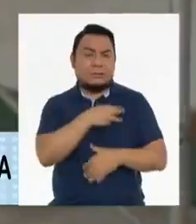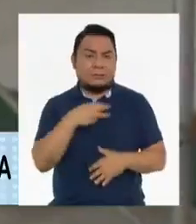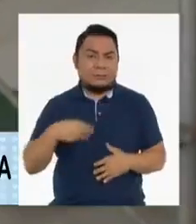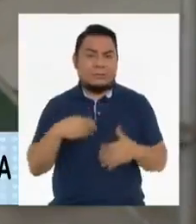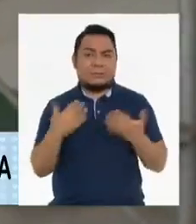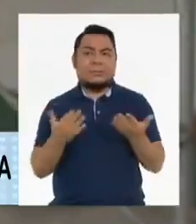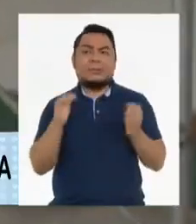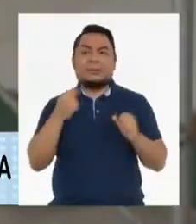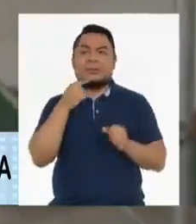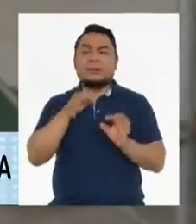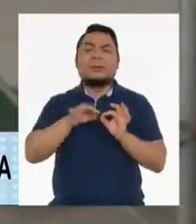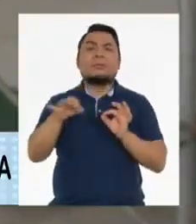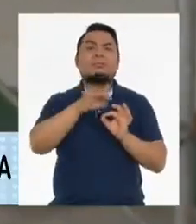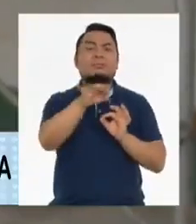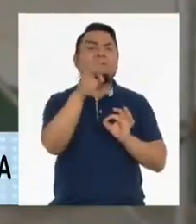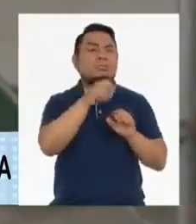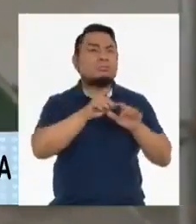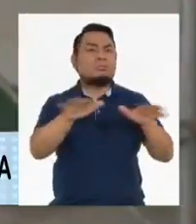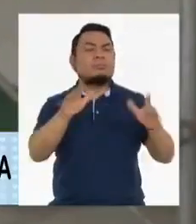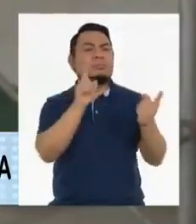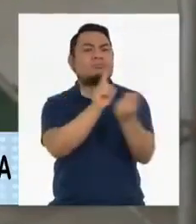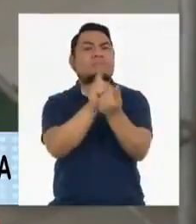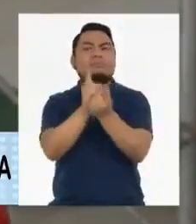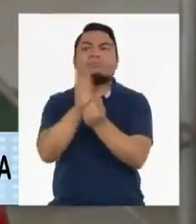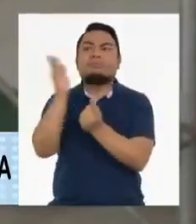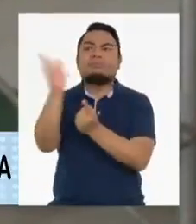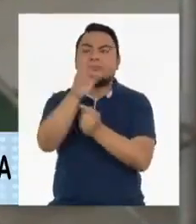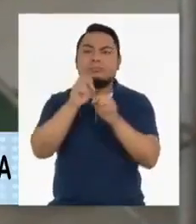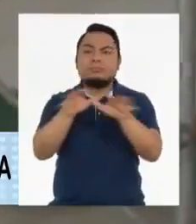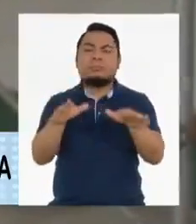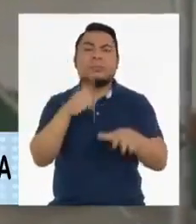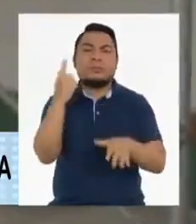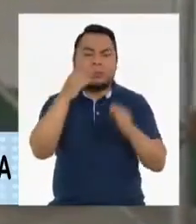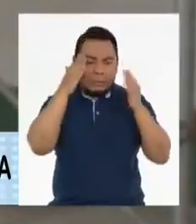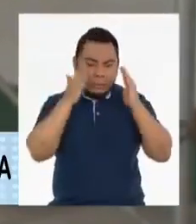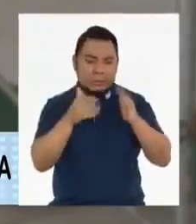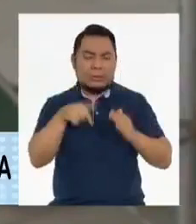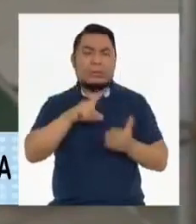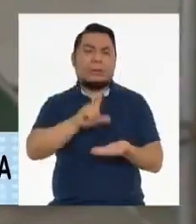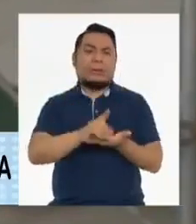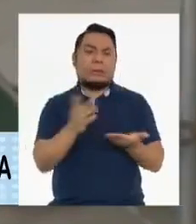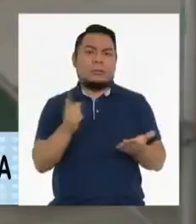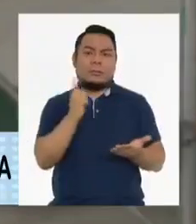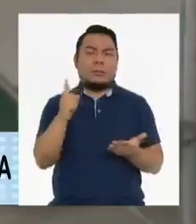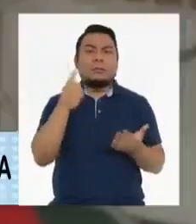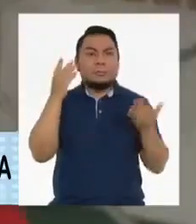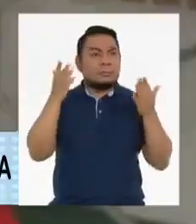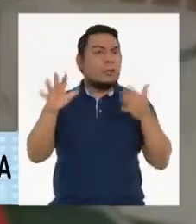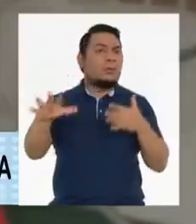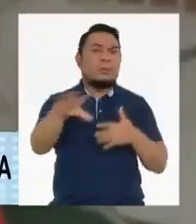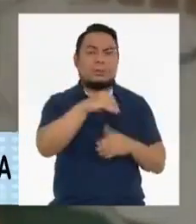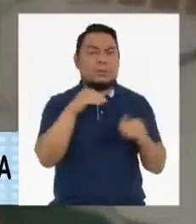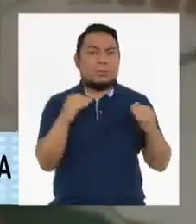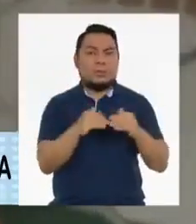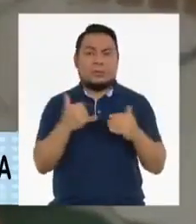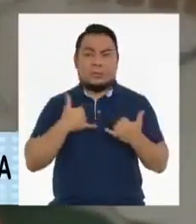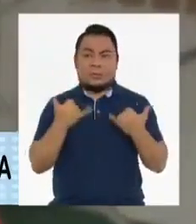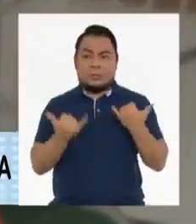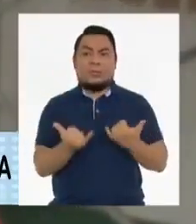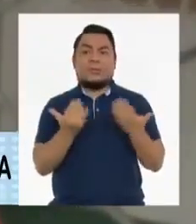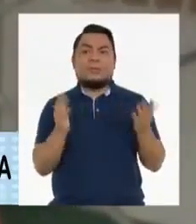ministerio, regionalista, descentralista, y que no se enfoque únicamente en una de las regiones del país. Yo a estas